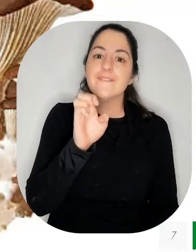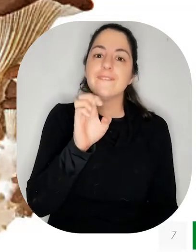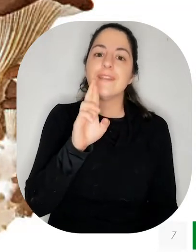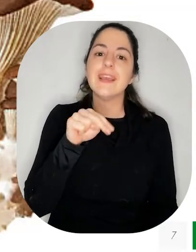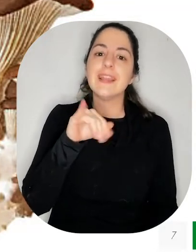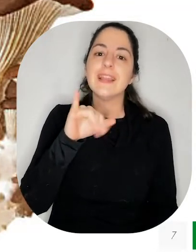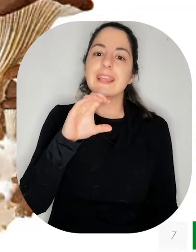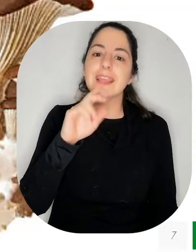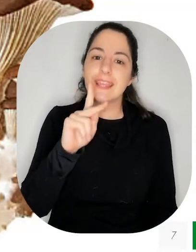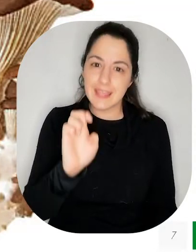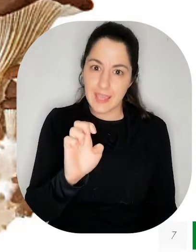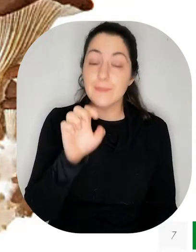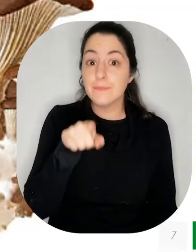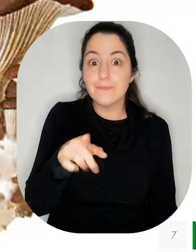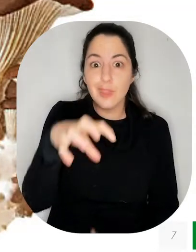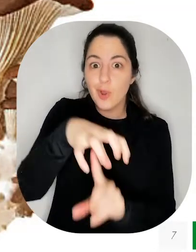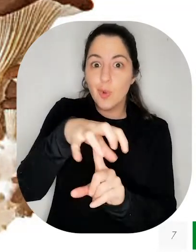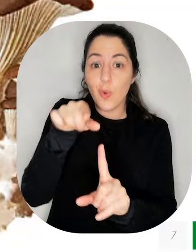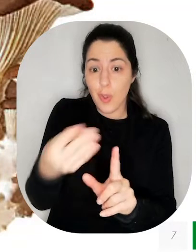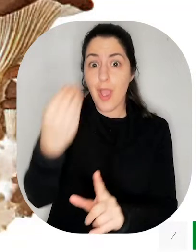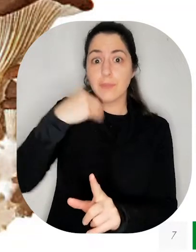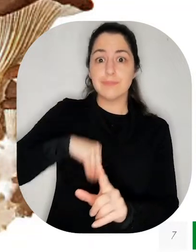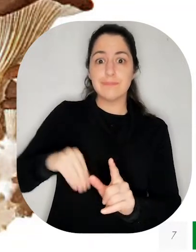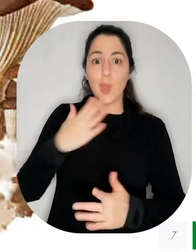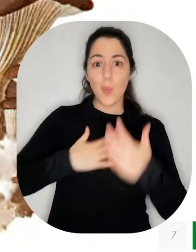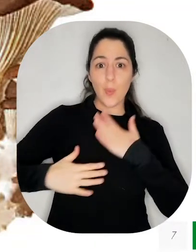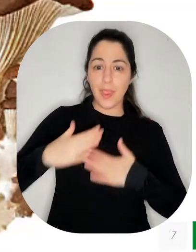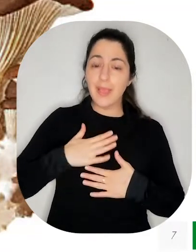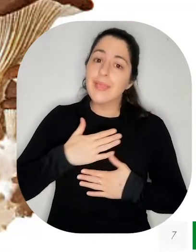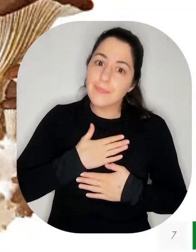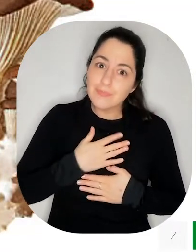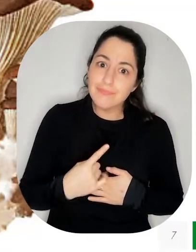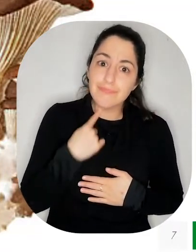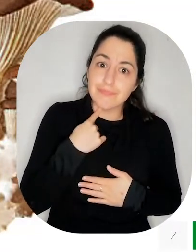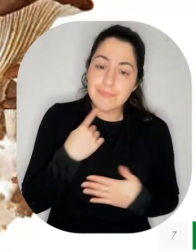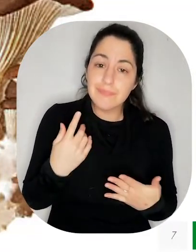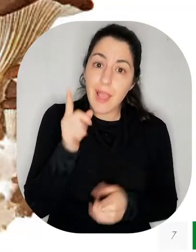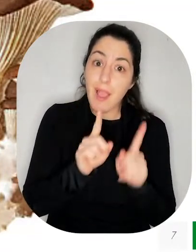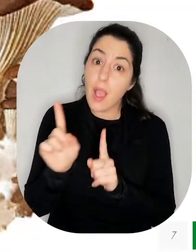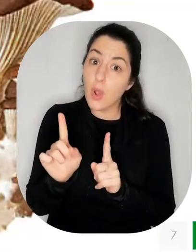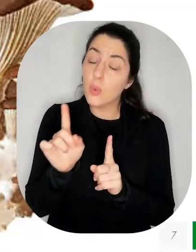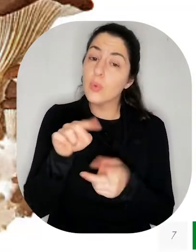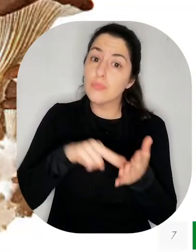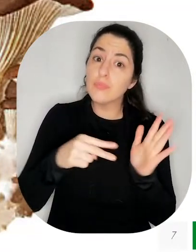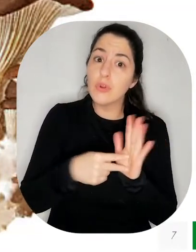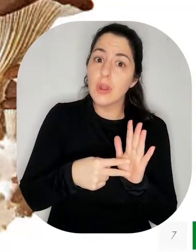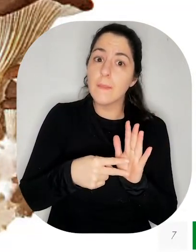consumen, que es el síndrome de Wernicke. Aquí tenemos un alimento que protege de este